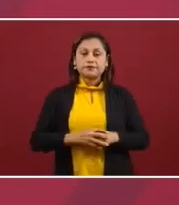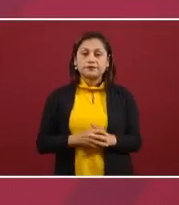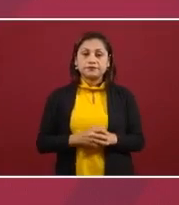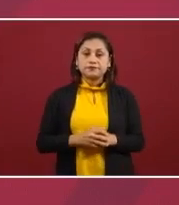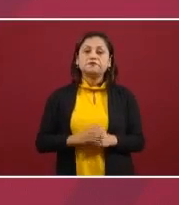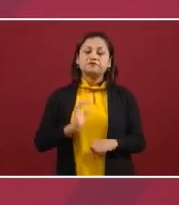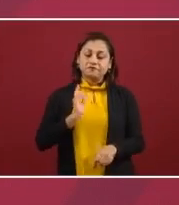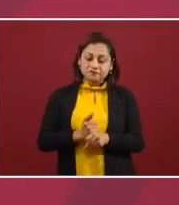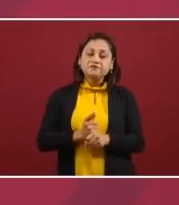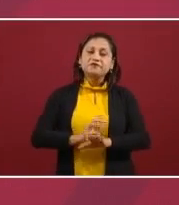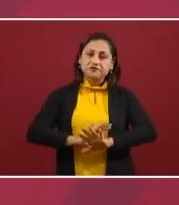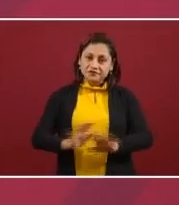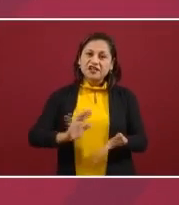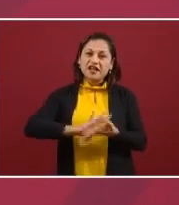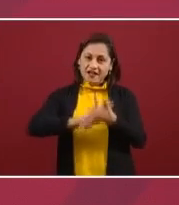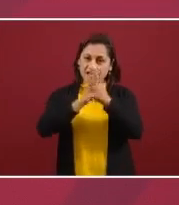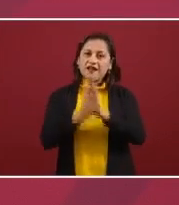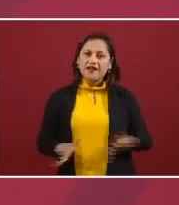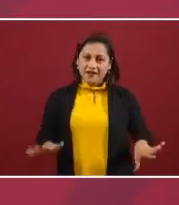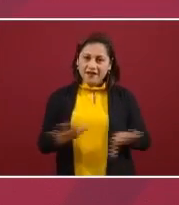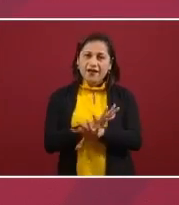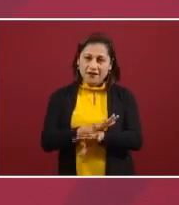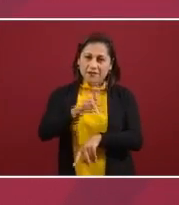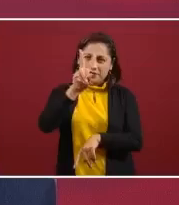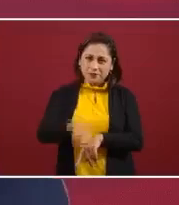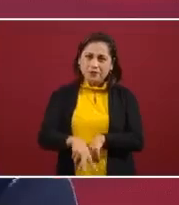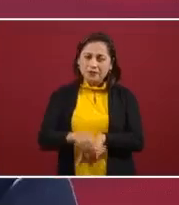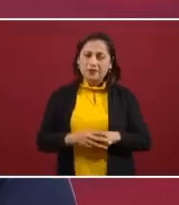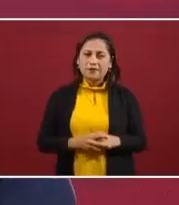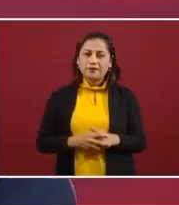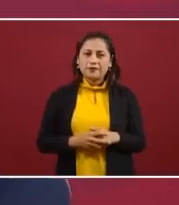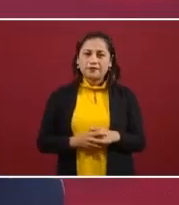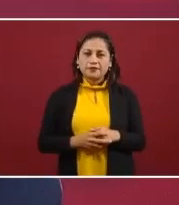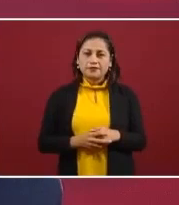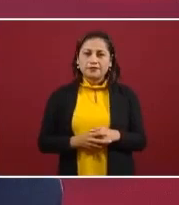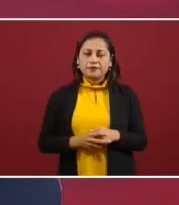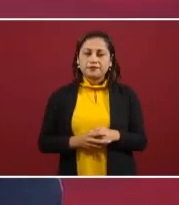cambio verdadero y